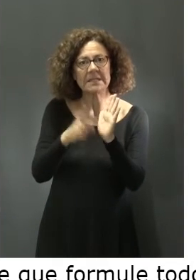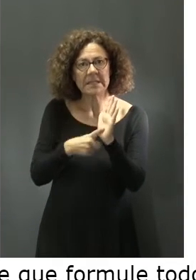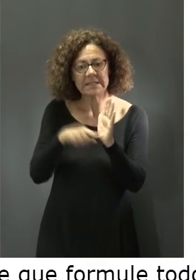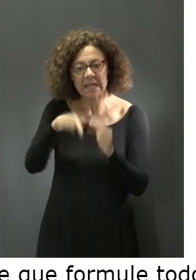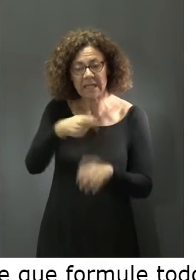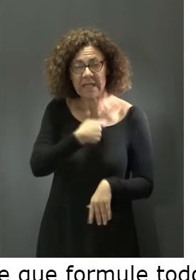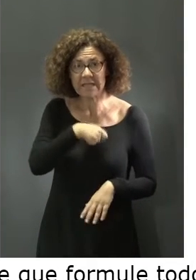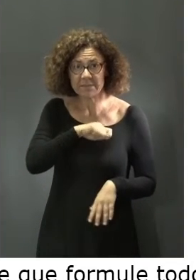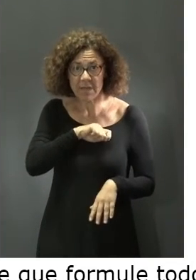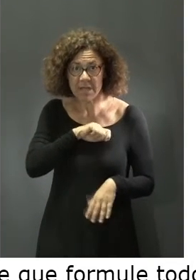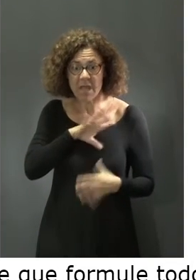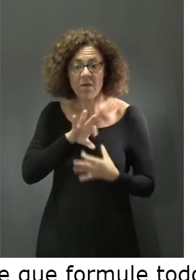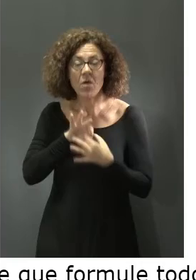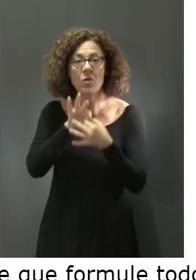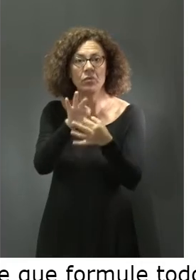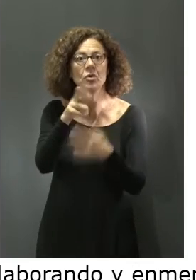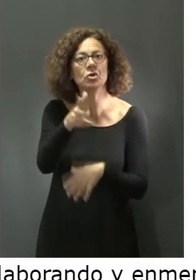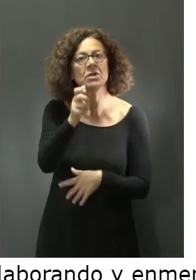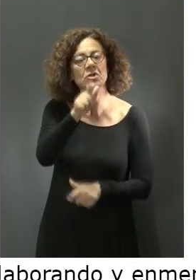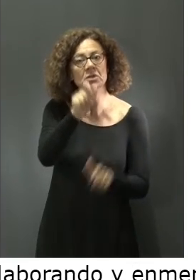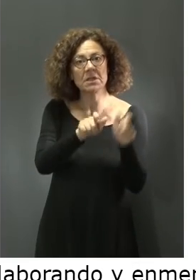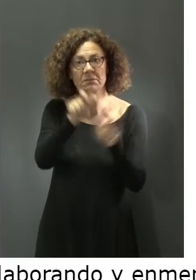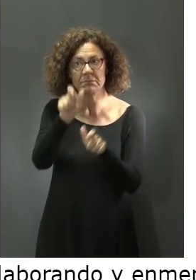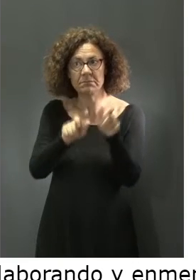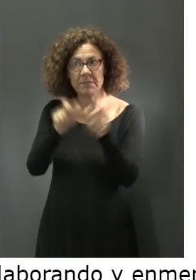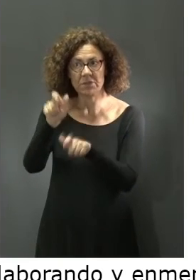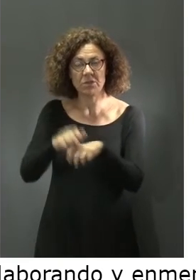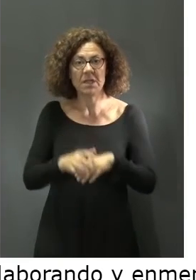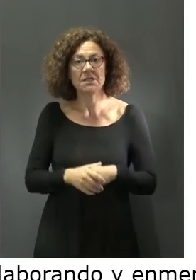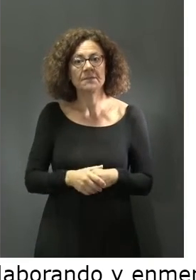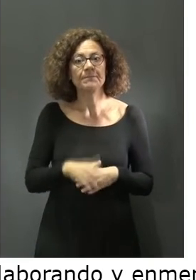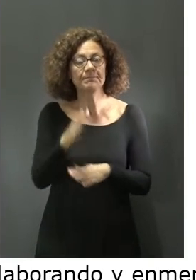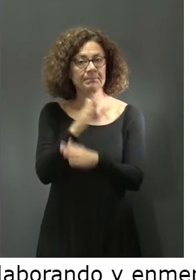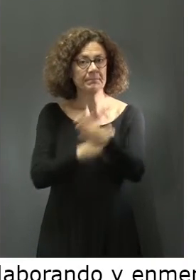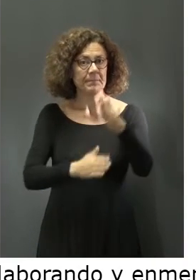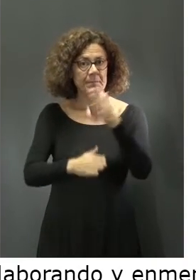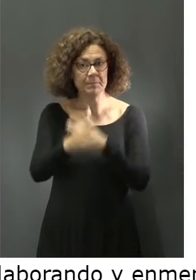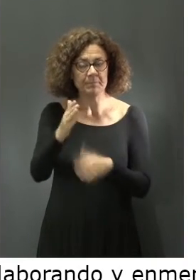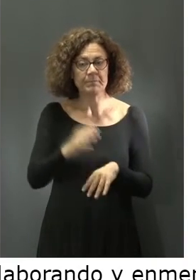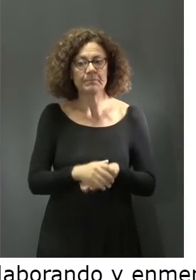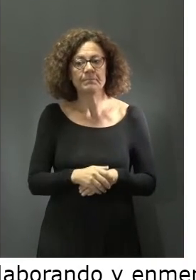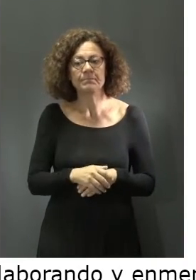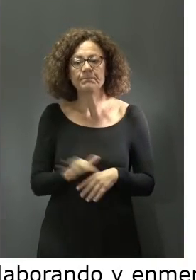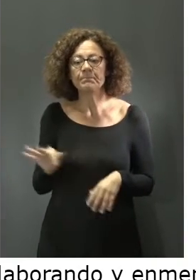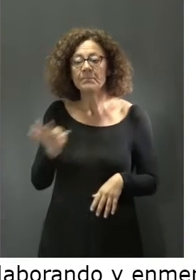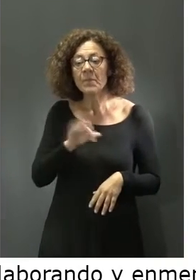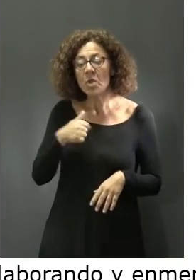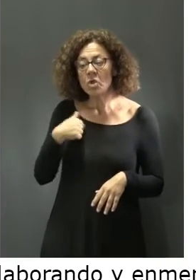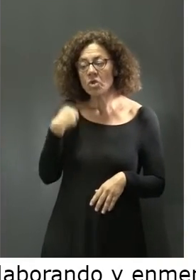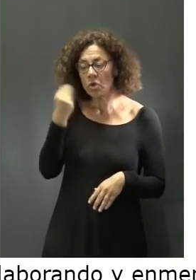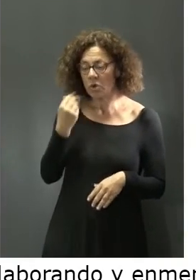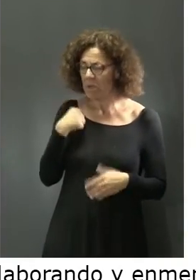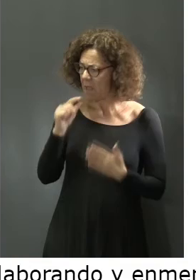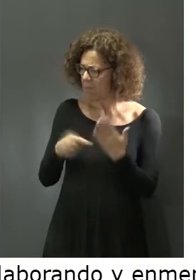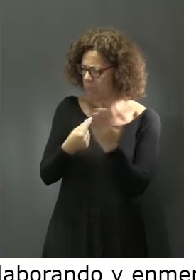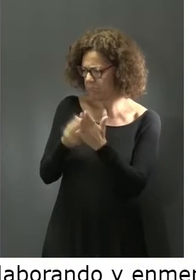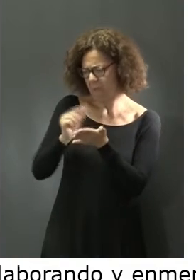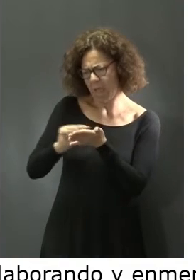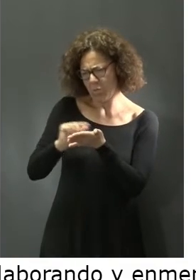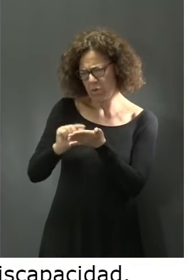España en relación a los derechos de las personas con discapacidad? Bueno, pues quizás yo creo que lo hemos ido apuntando,